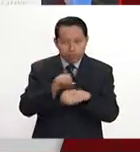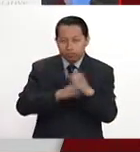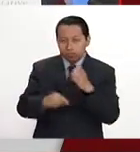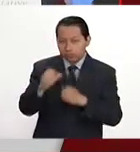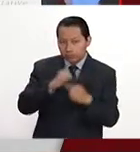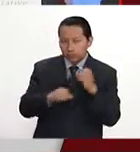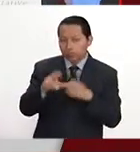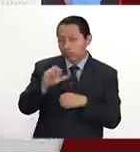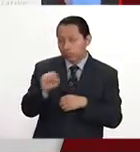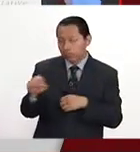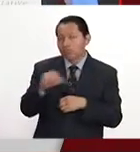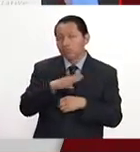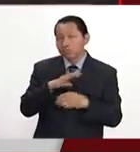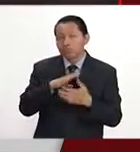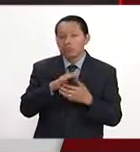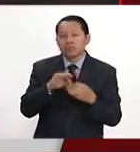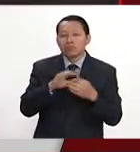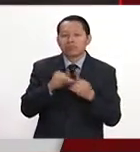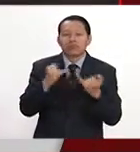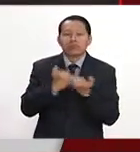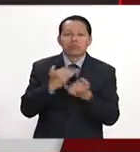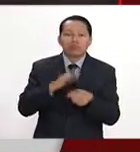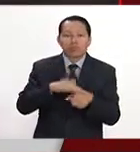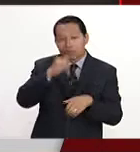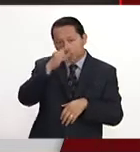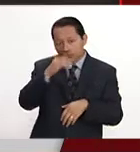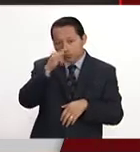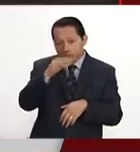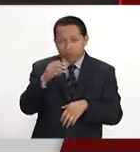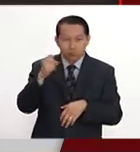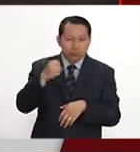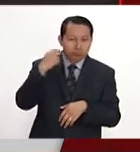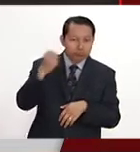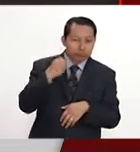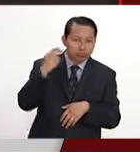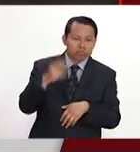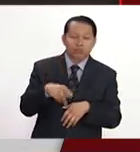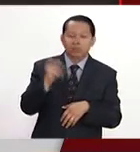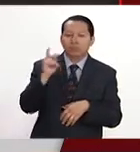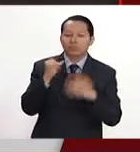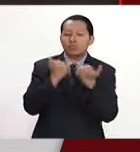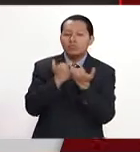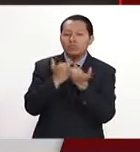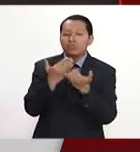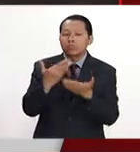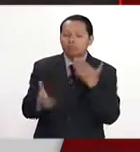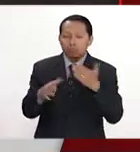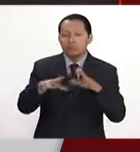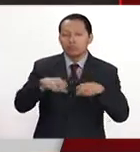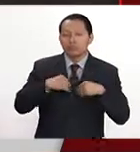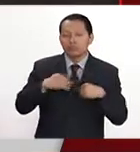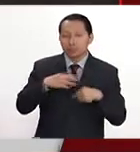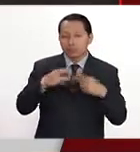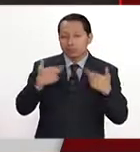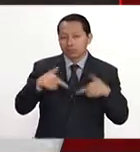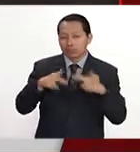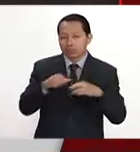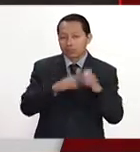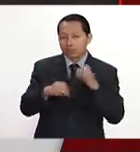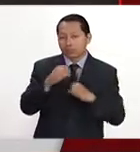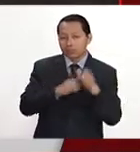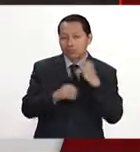Comercio, Ross, que él también ha sido mucho más agresivo en su retórica. Sin embargo, en esta ocasión la adopta el representante